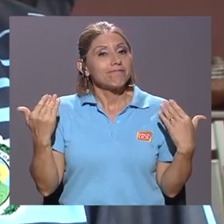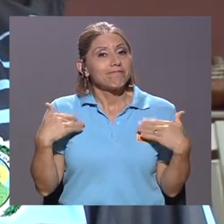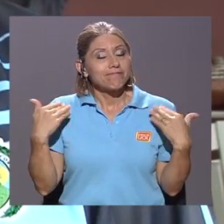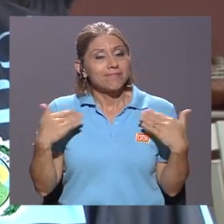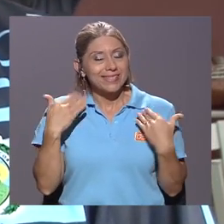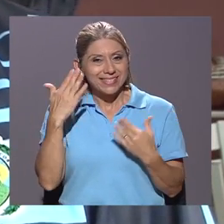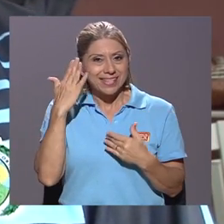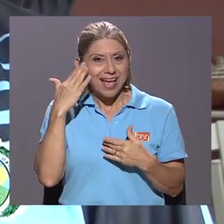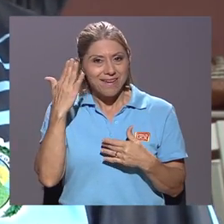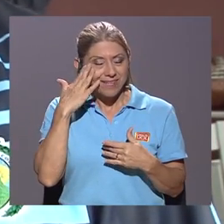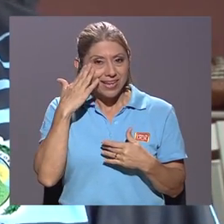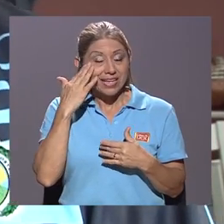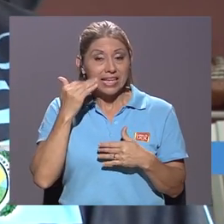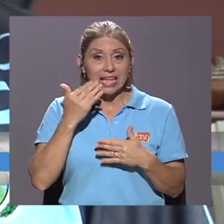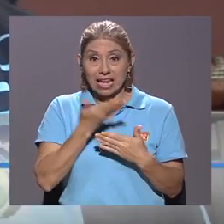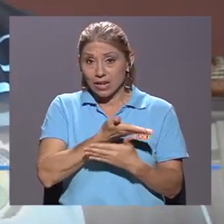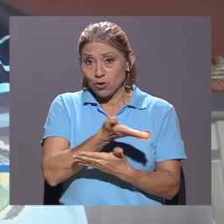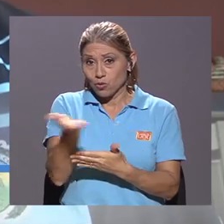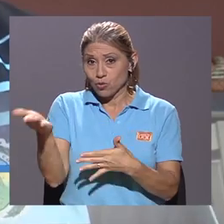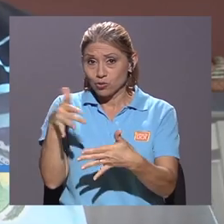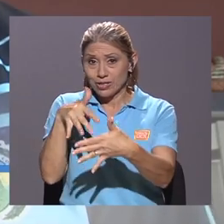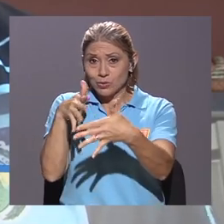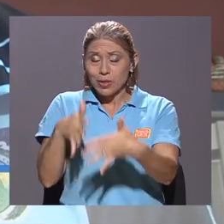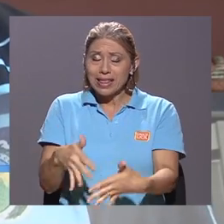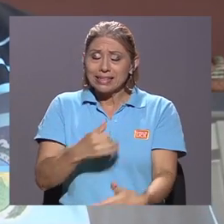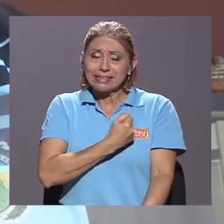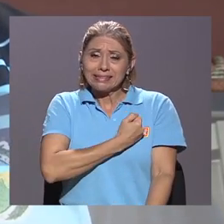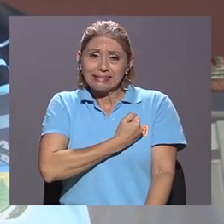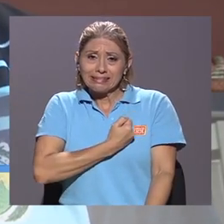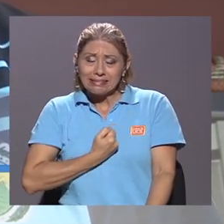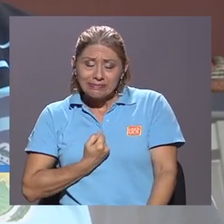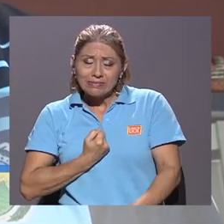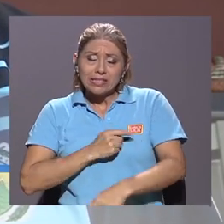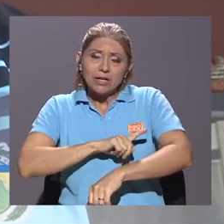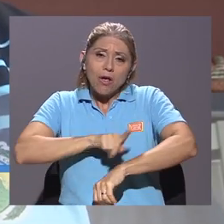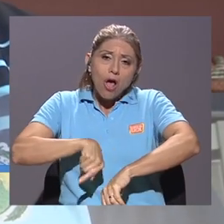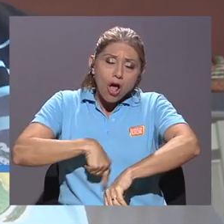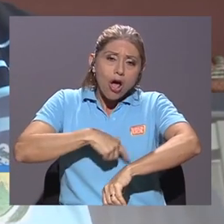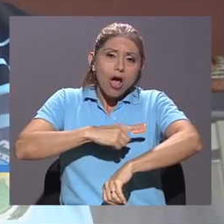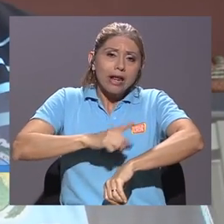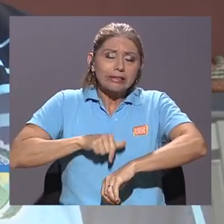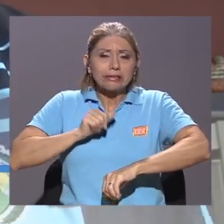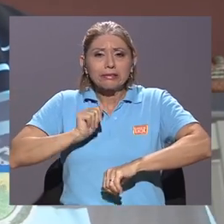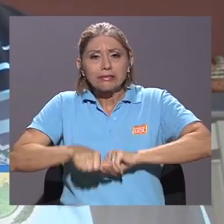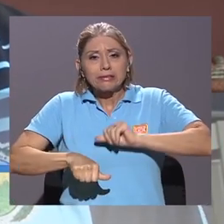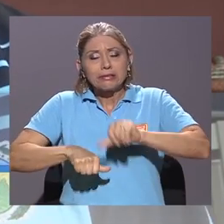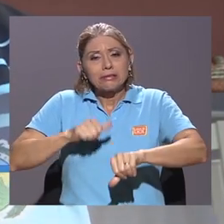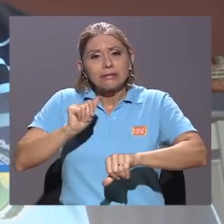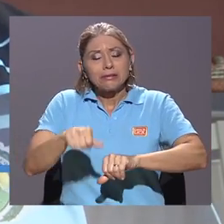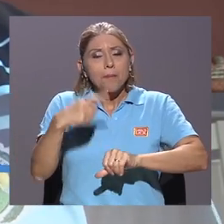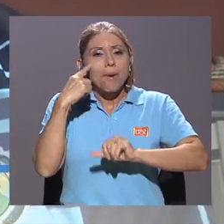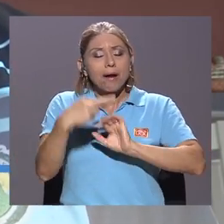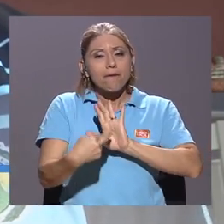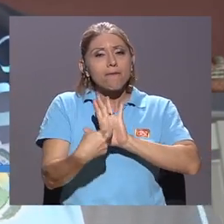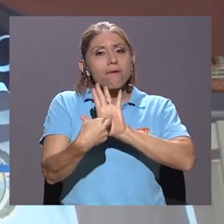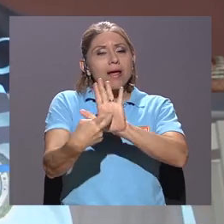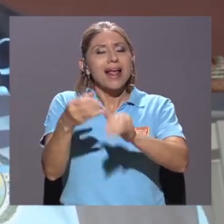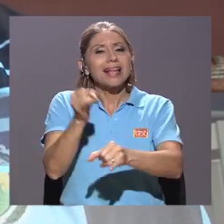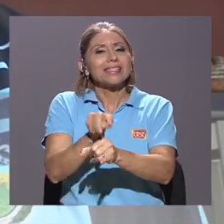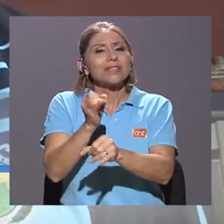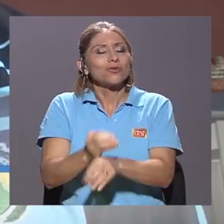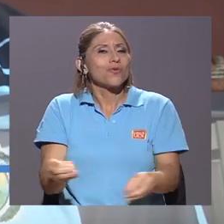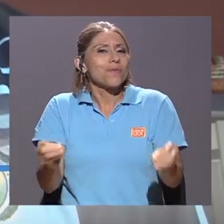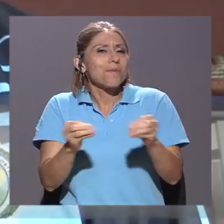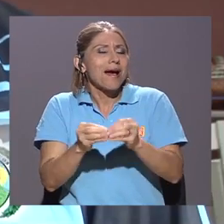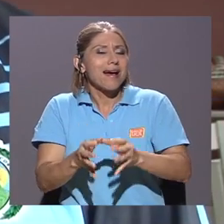esfuerzo que se hace de parte de los estudiantes de sacrificar horas personales para poder representar a la institución a la institución más grande a la que